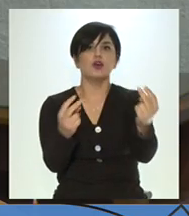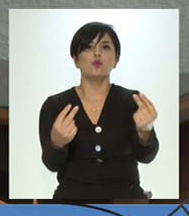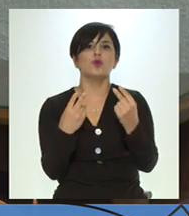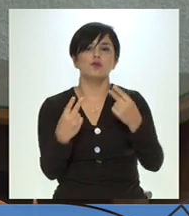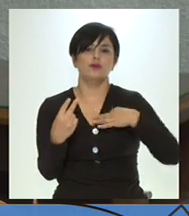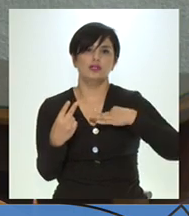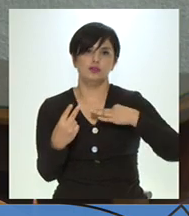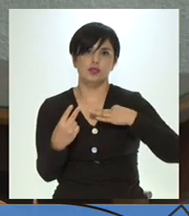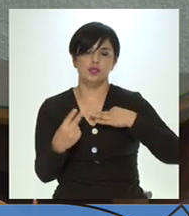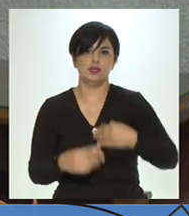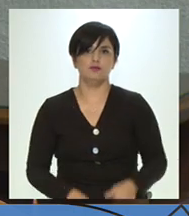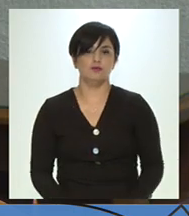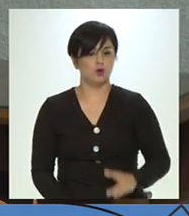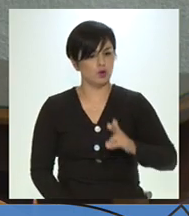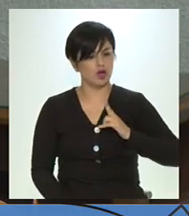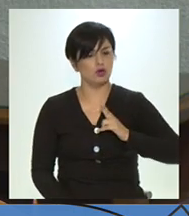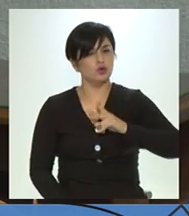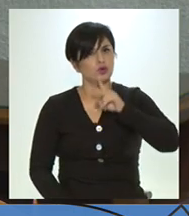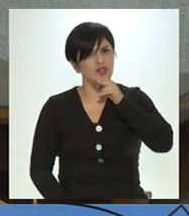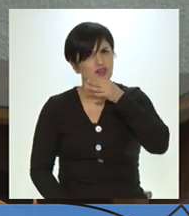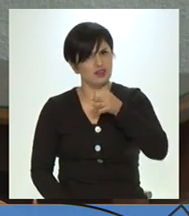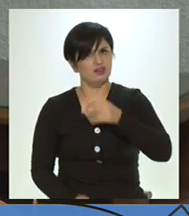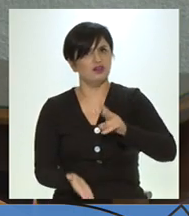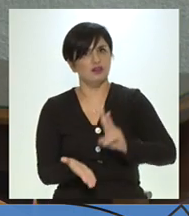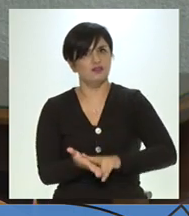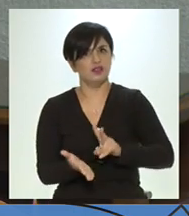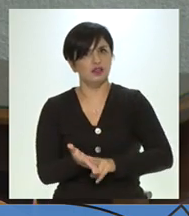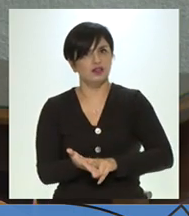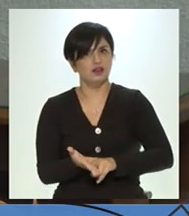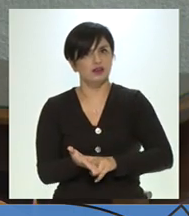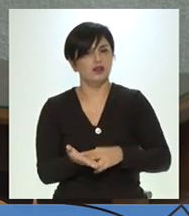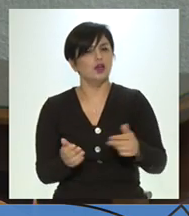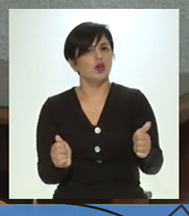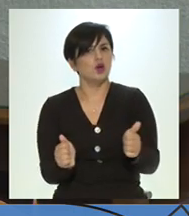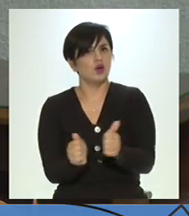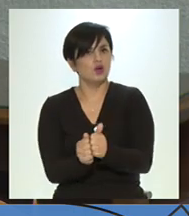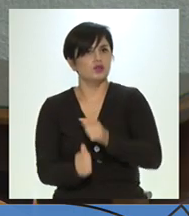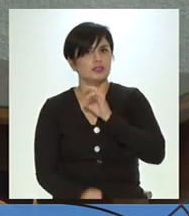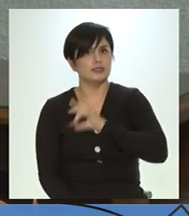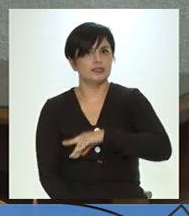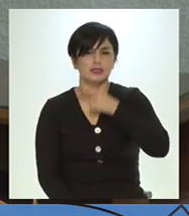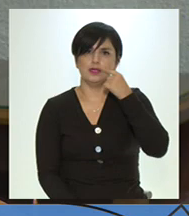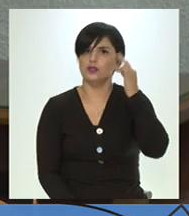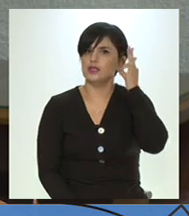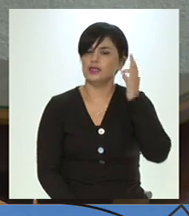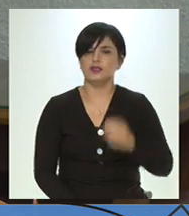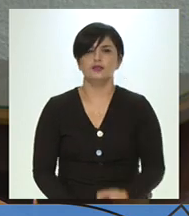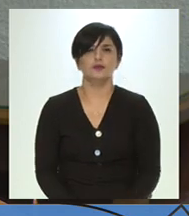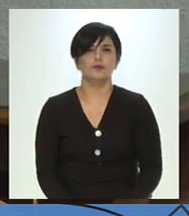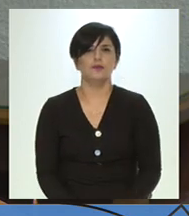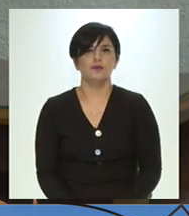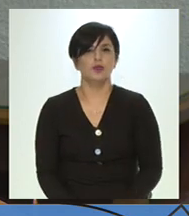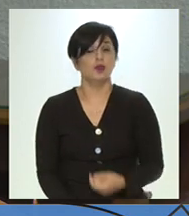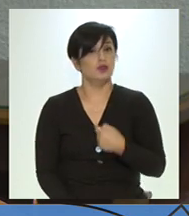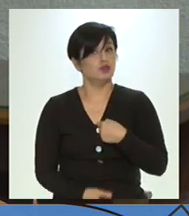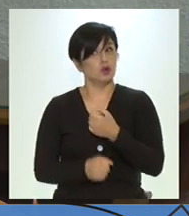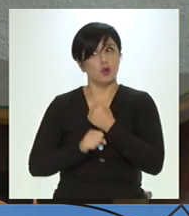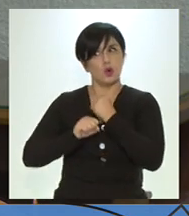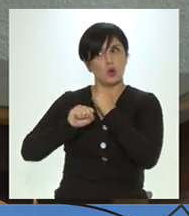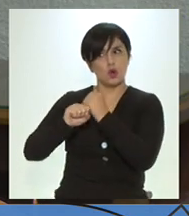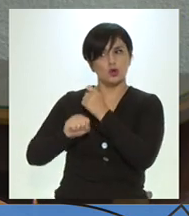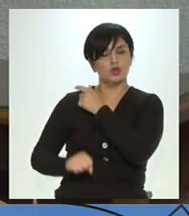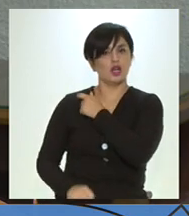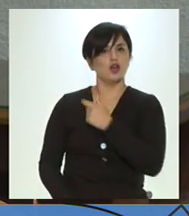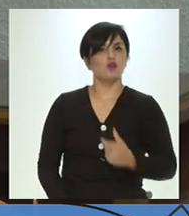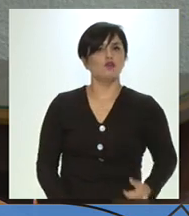comportándonos de manera honesta con los chilenos y chilenas soy opositora al gobierno al presidente